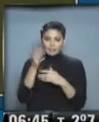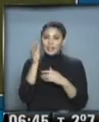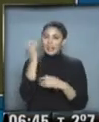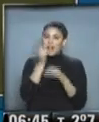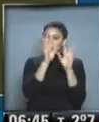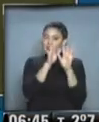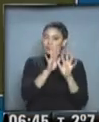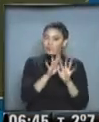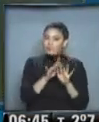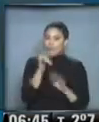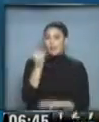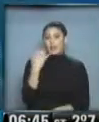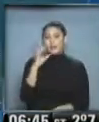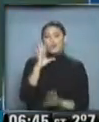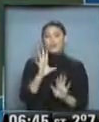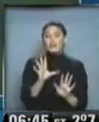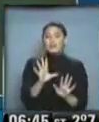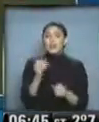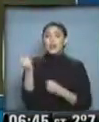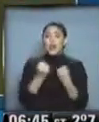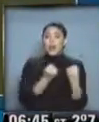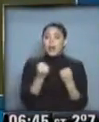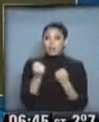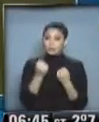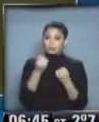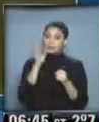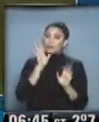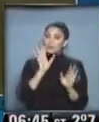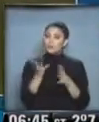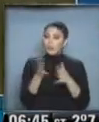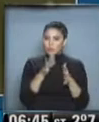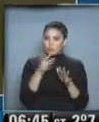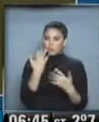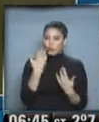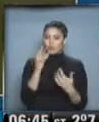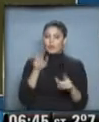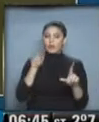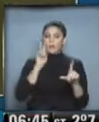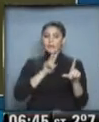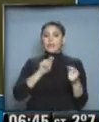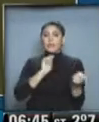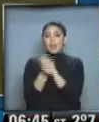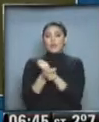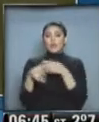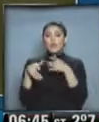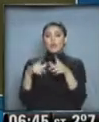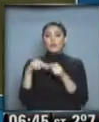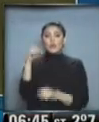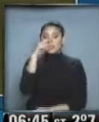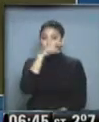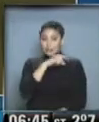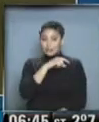esta hora. Bueno, transiten con cuidado porque los autos se ponen los vehículos muy inestables. Estamos atrás la ruta 3, busca de la